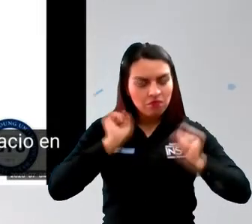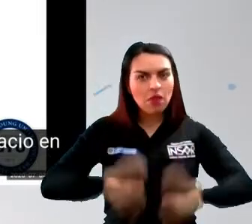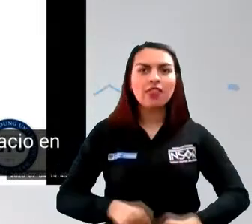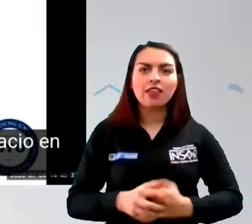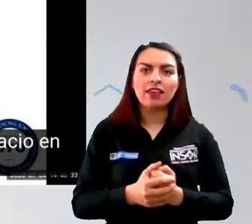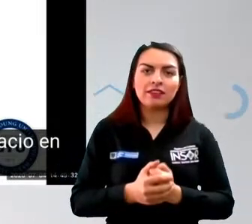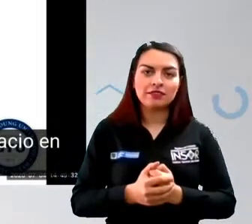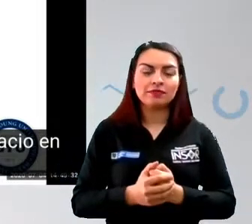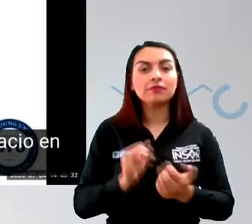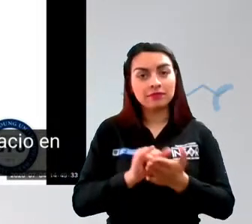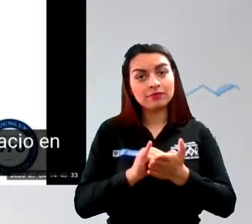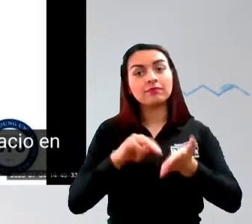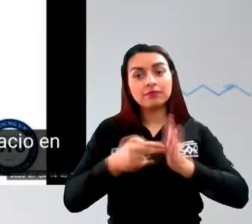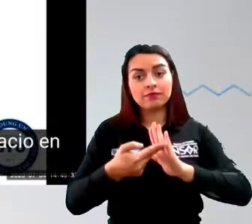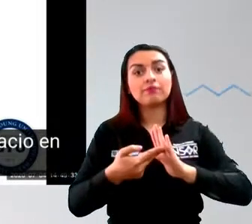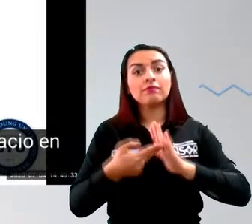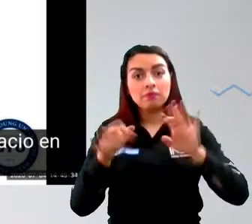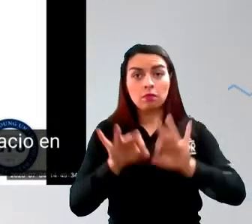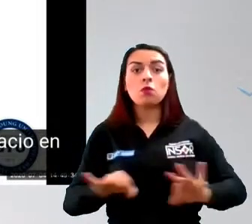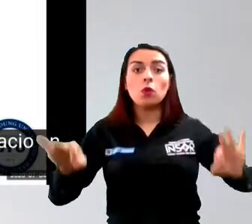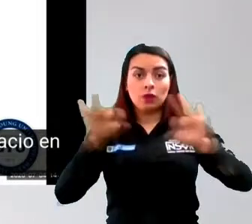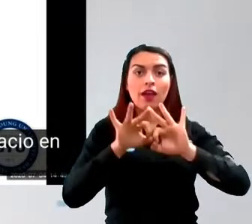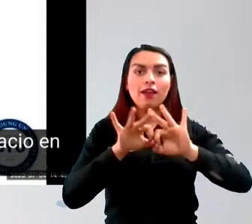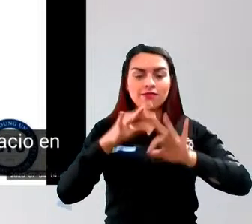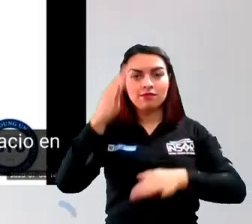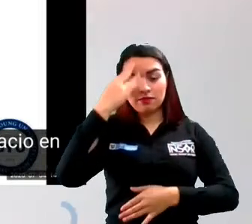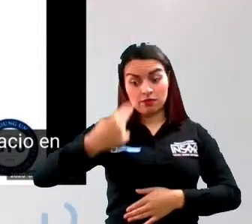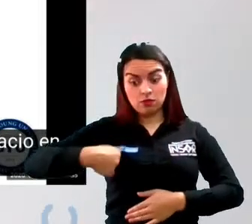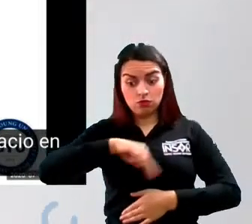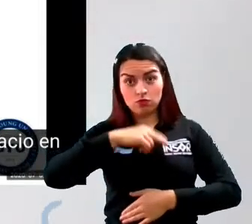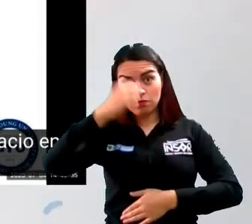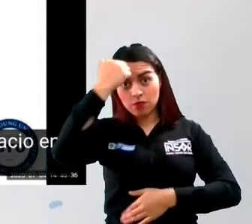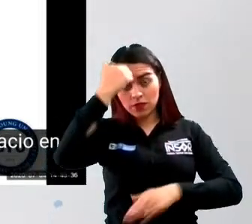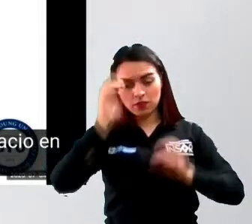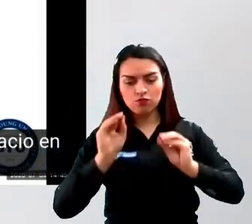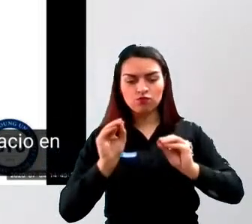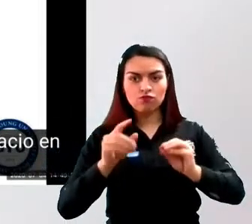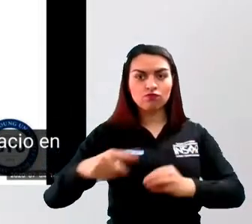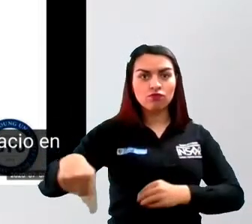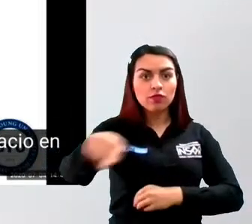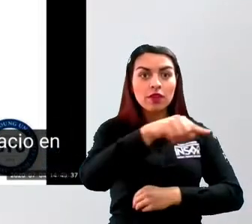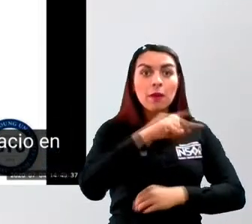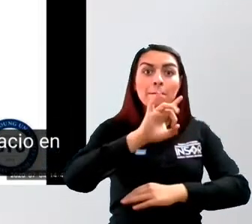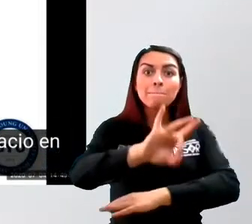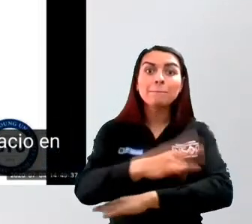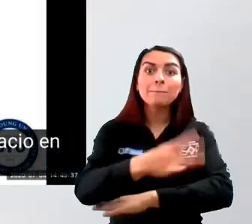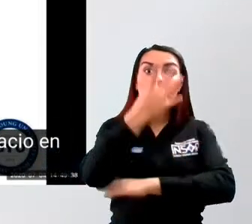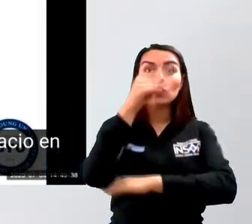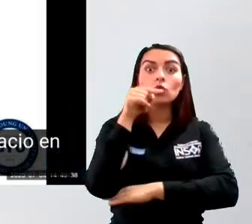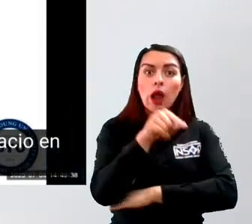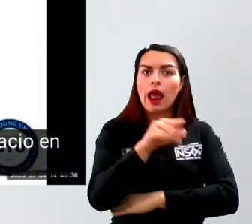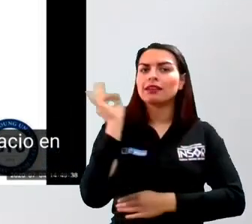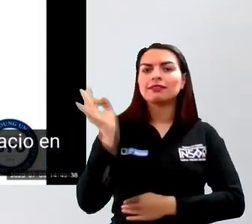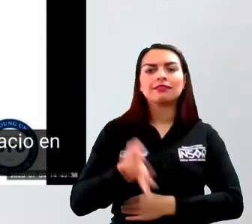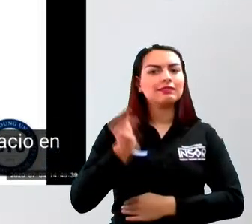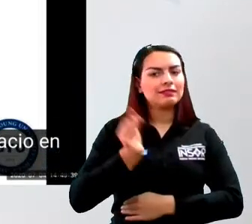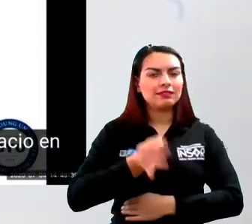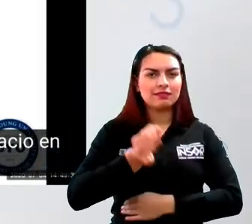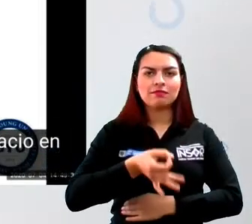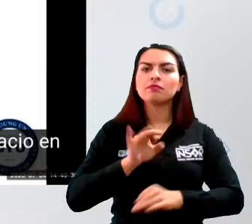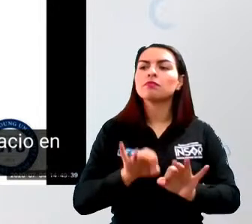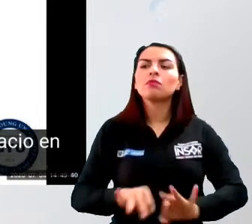tanto, esto es muy importante. Nosotros como instructores en el espacio virtual siempre pasamos tiempo